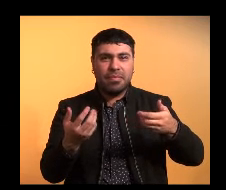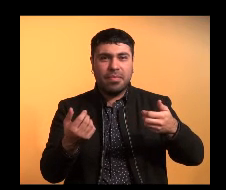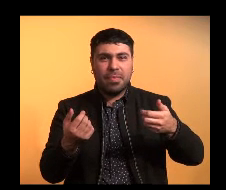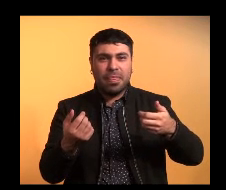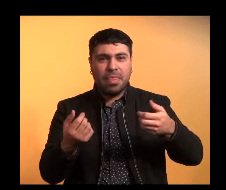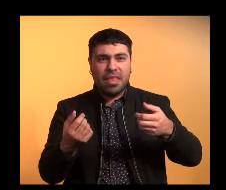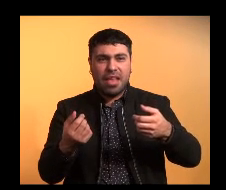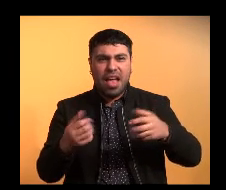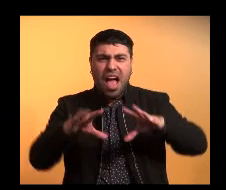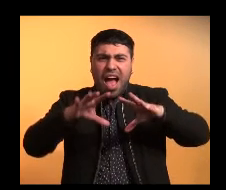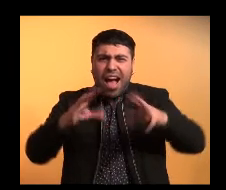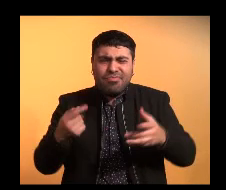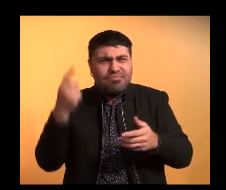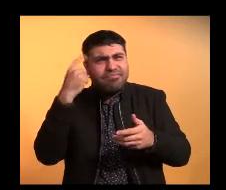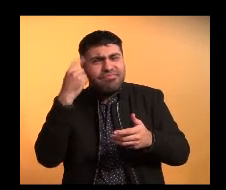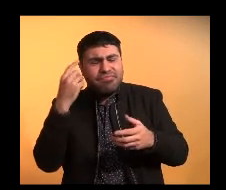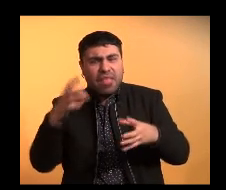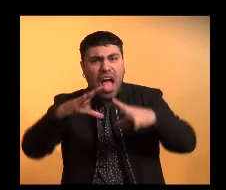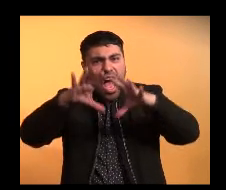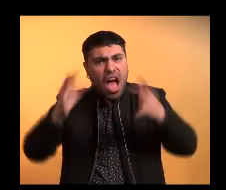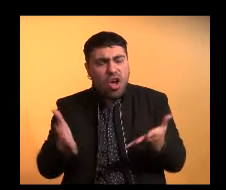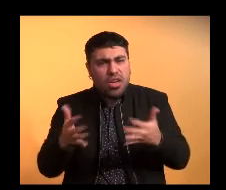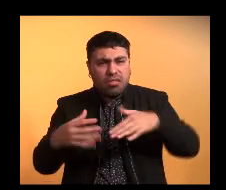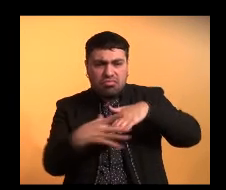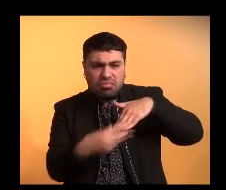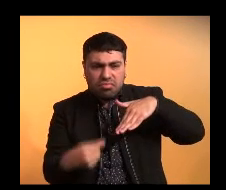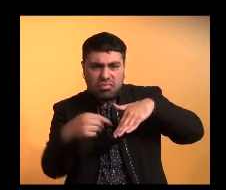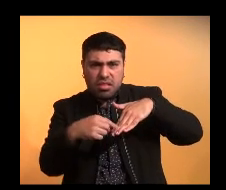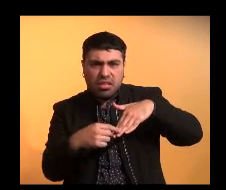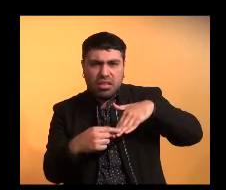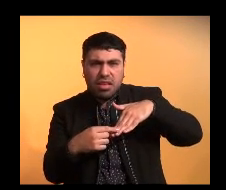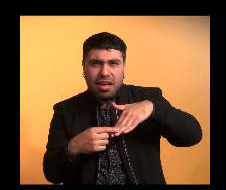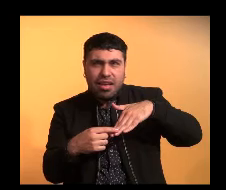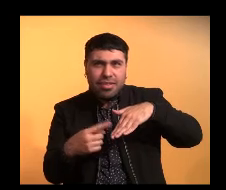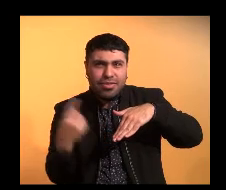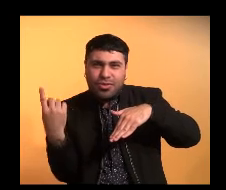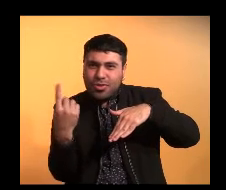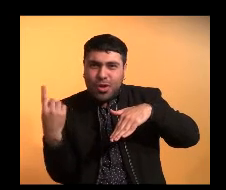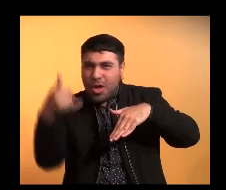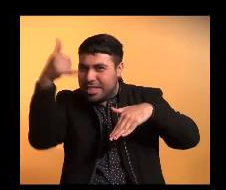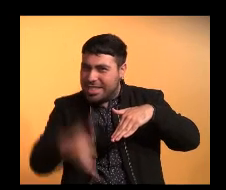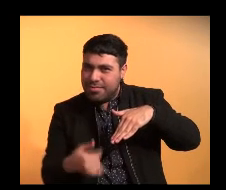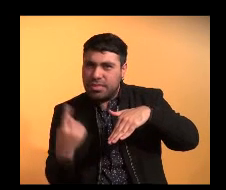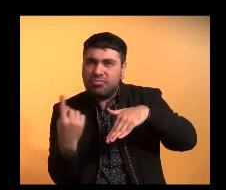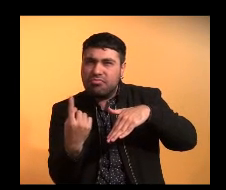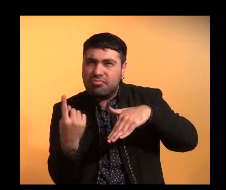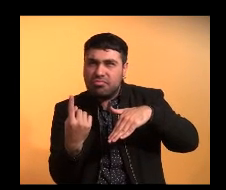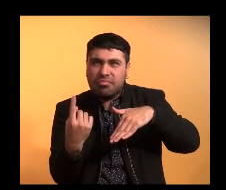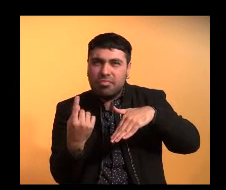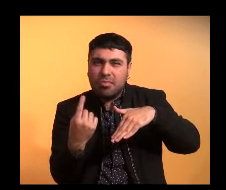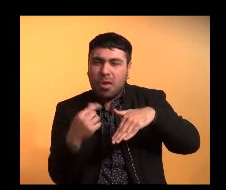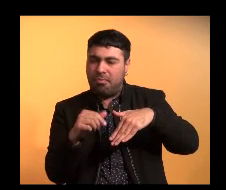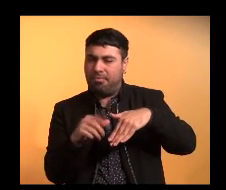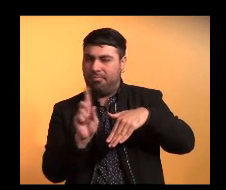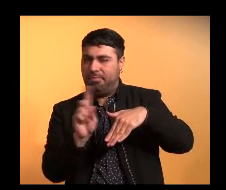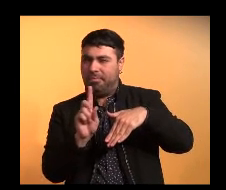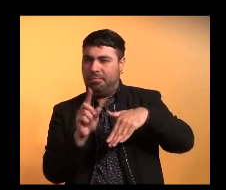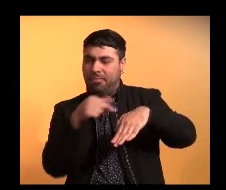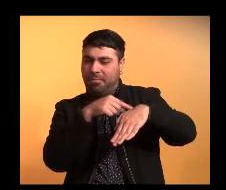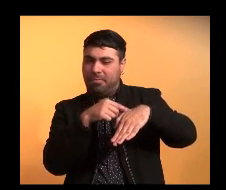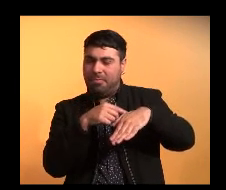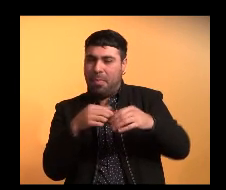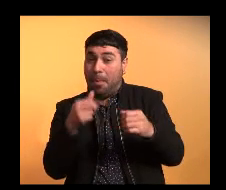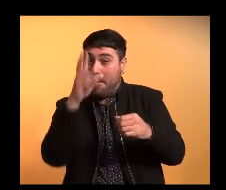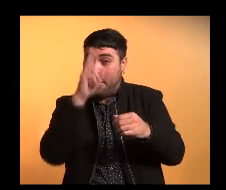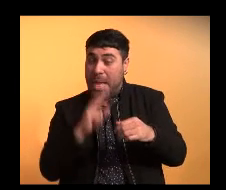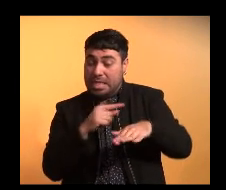aislamiento de Antártica. Entonces, probablemente, claro, alguien dirá, bueno, un trozo de durbilea, un trozo de cochayuyo encontrado en